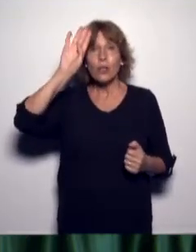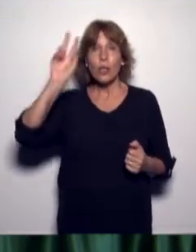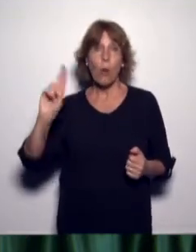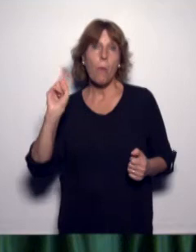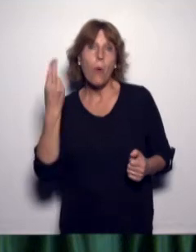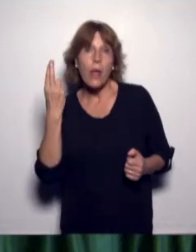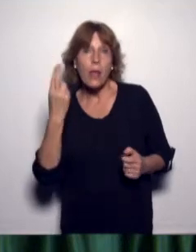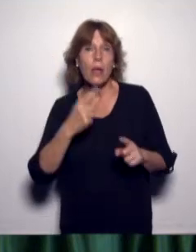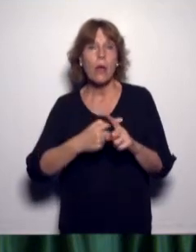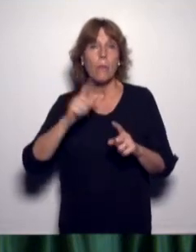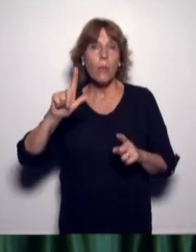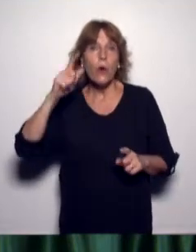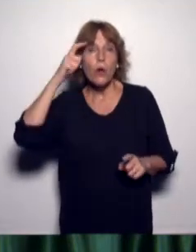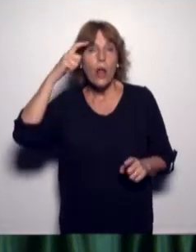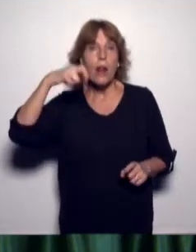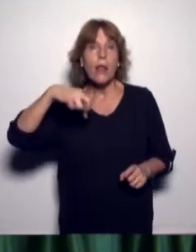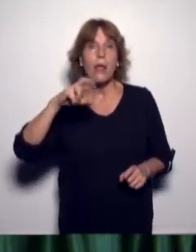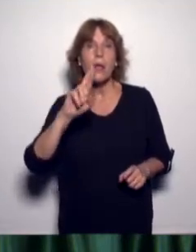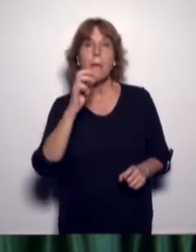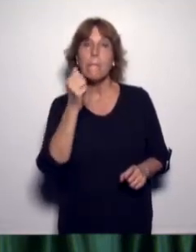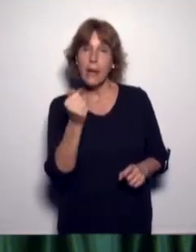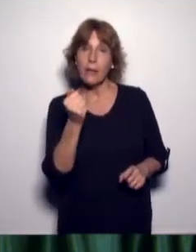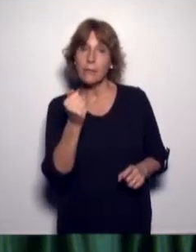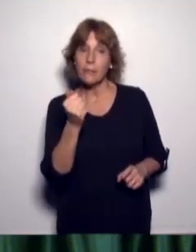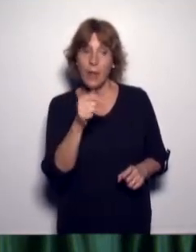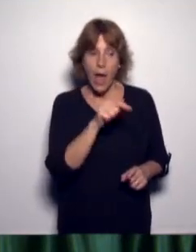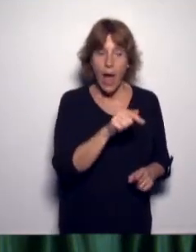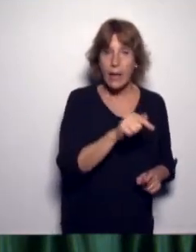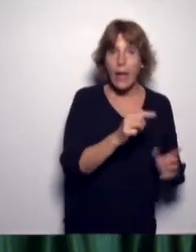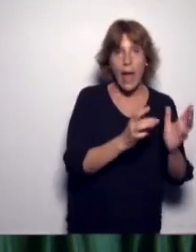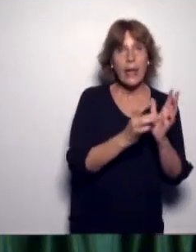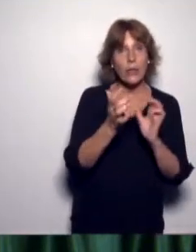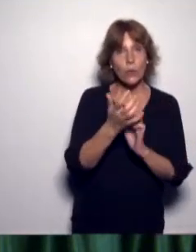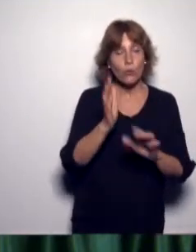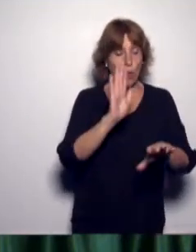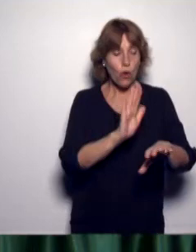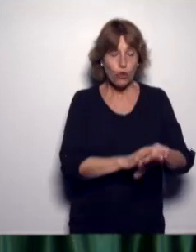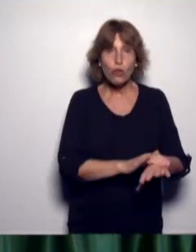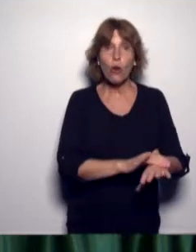lepra, ¿no? Y Jesús lo toca, con eso